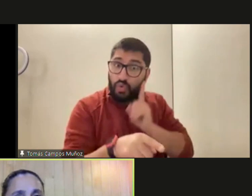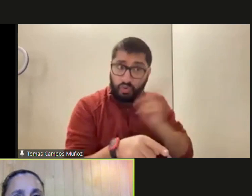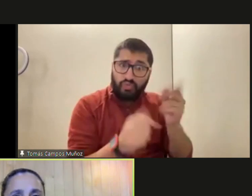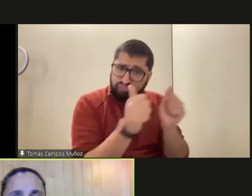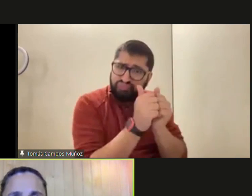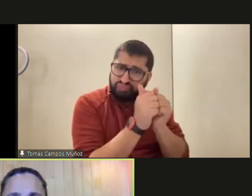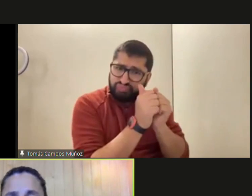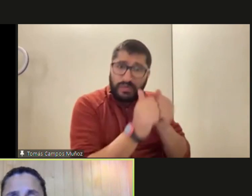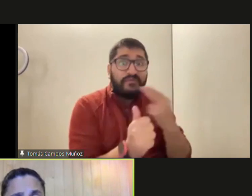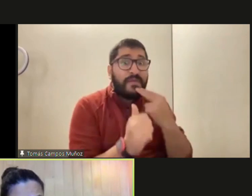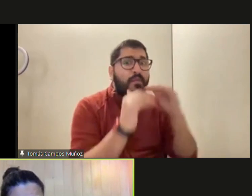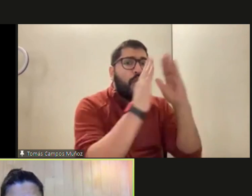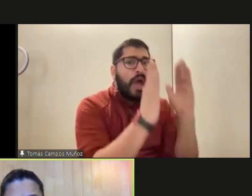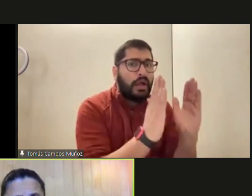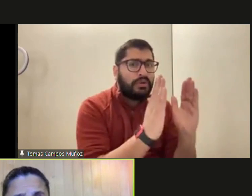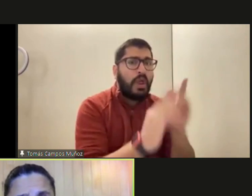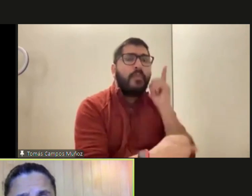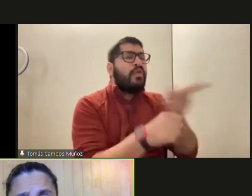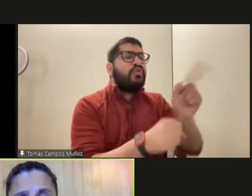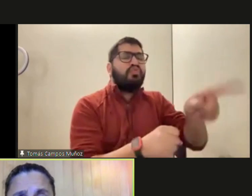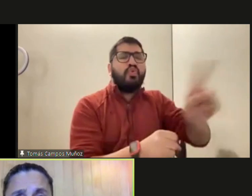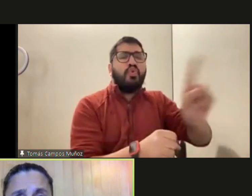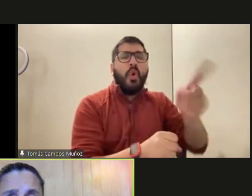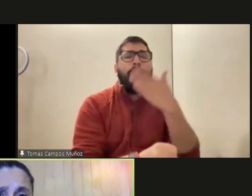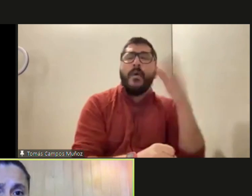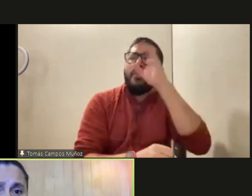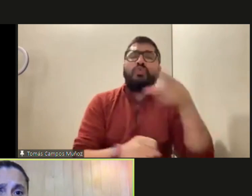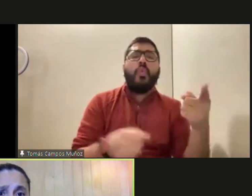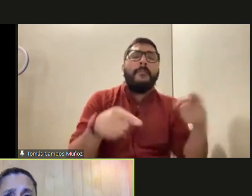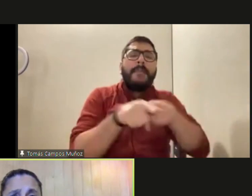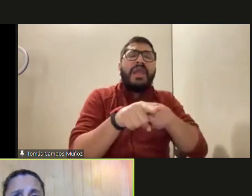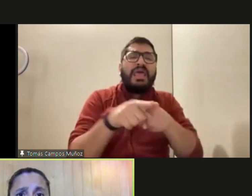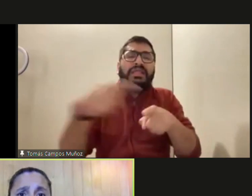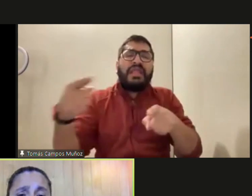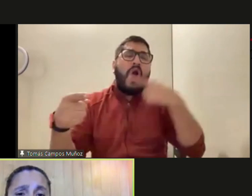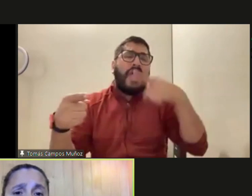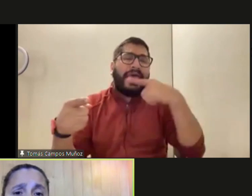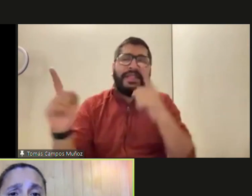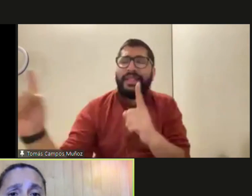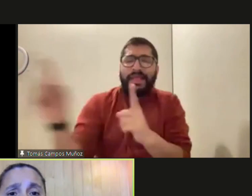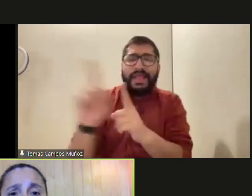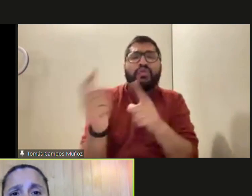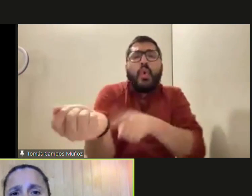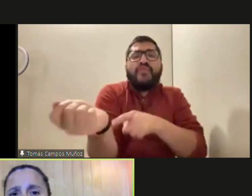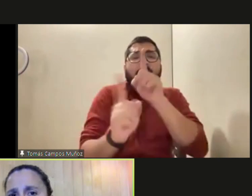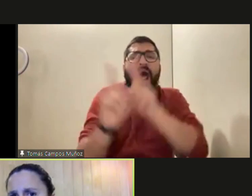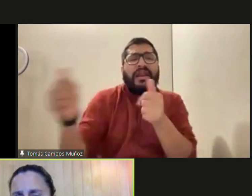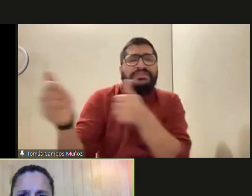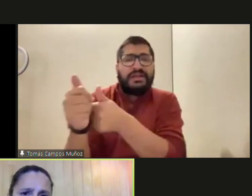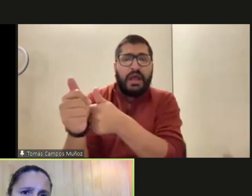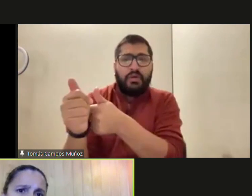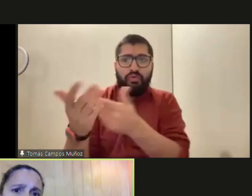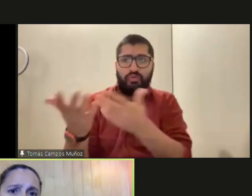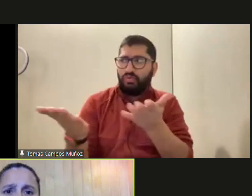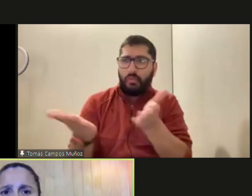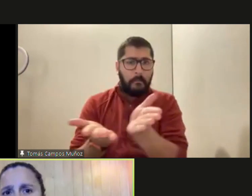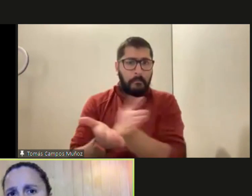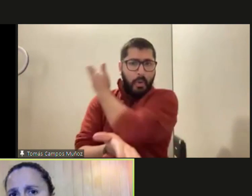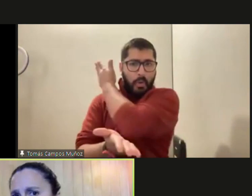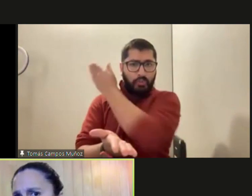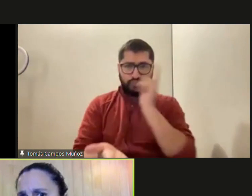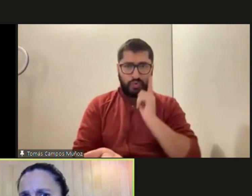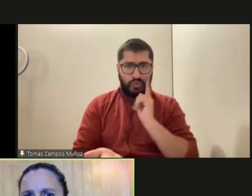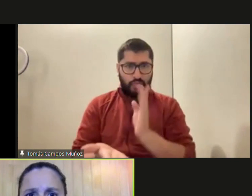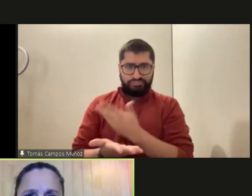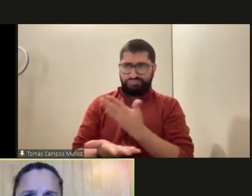Nosotros cuando accedemos, por ejemplo, con la pareja, buscan a una persona y le dicen, no, tú vienes con tu pareja, con